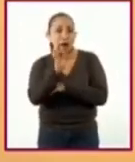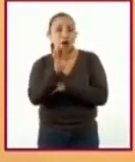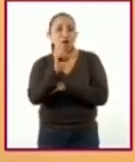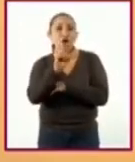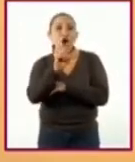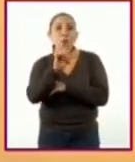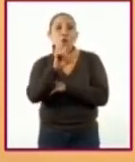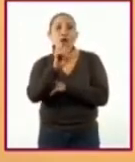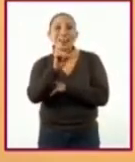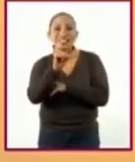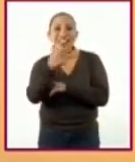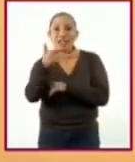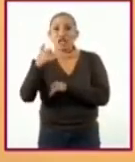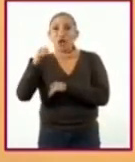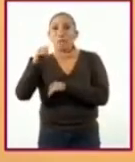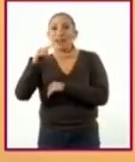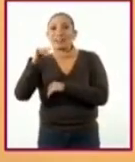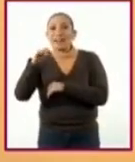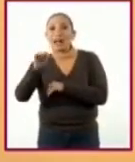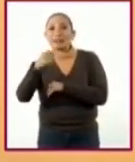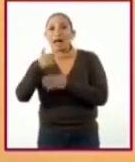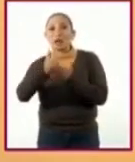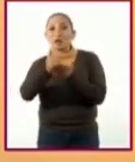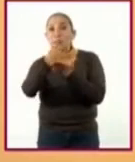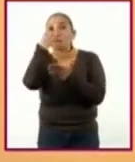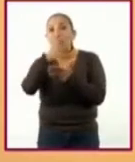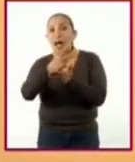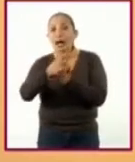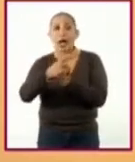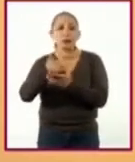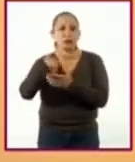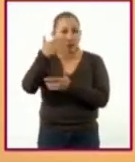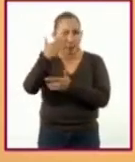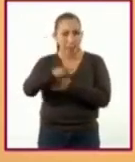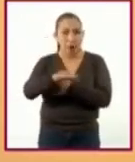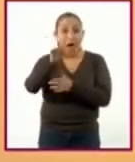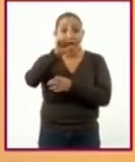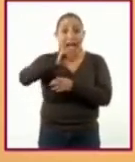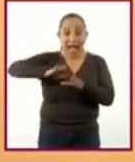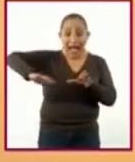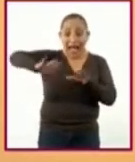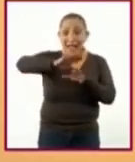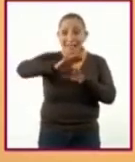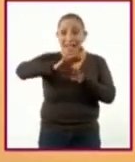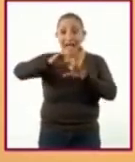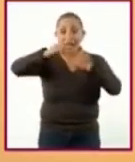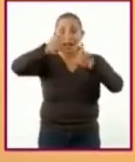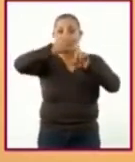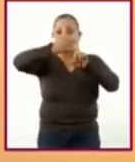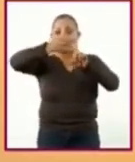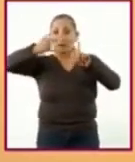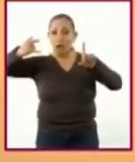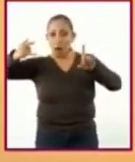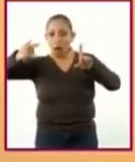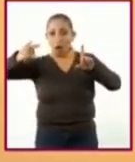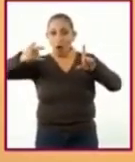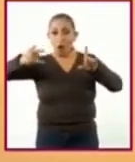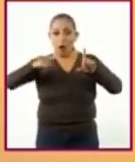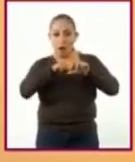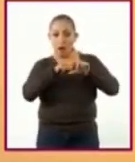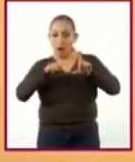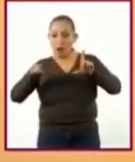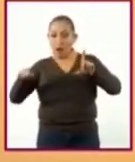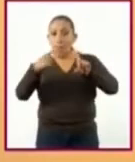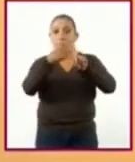son expresiones que permiten generalizar. Por ejemplo, sabemos que el área de un rectángulo se obtiene multiplicando la medida de la